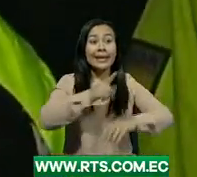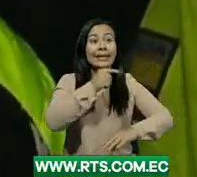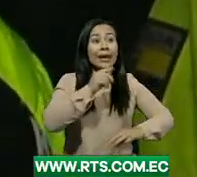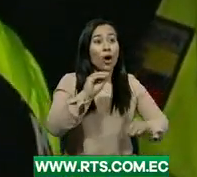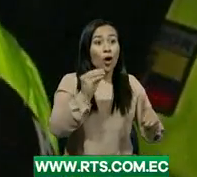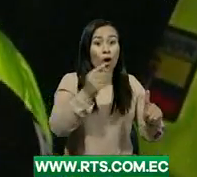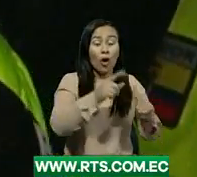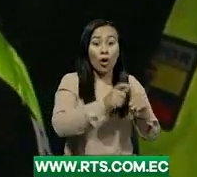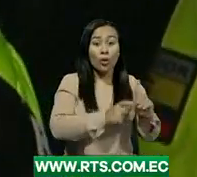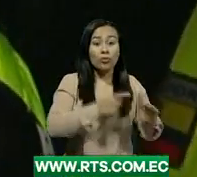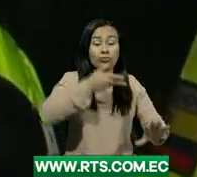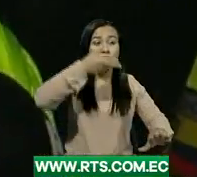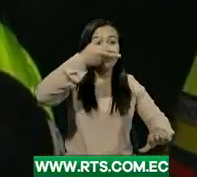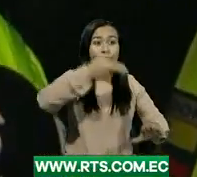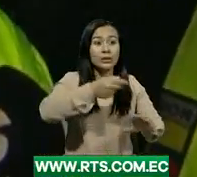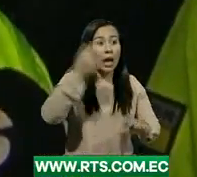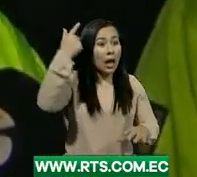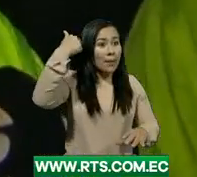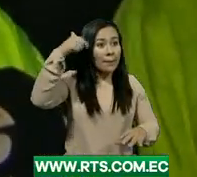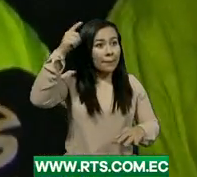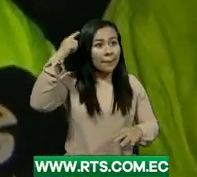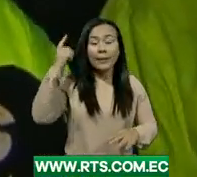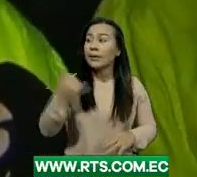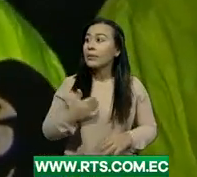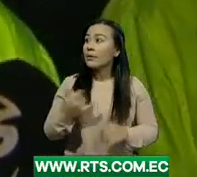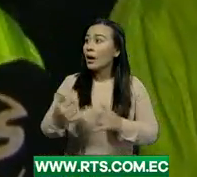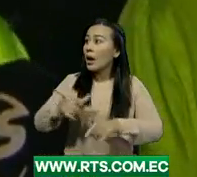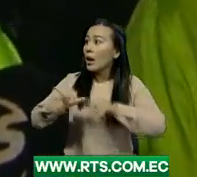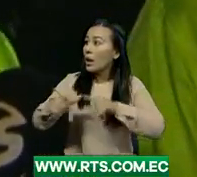de arma de fuego a la altura de la frente.